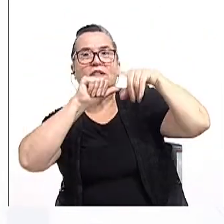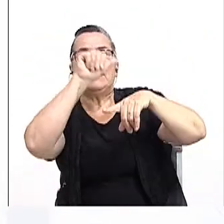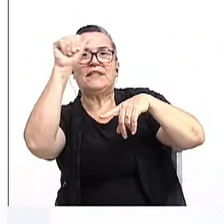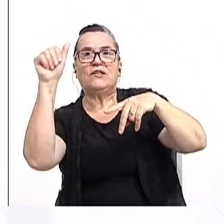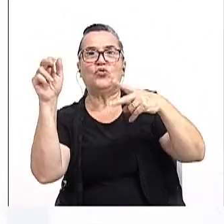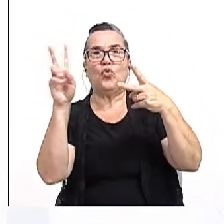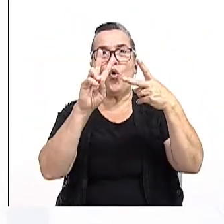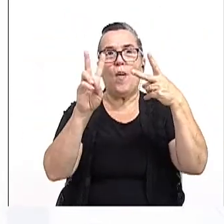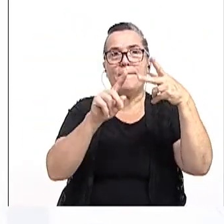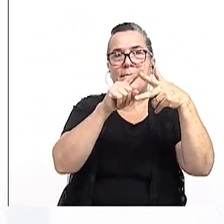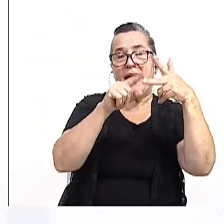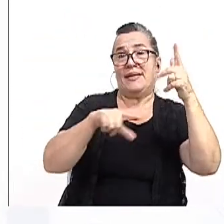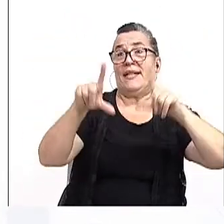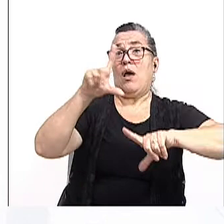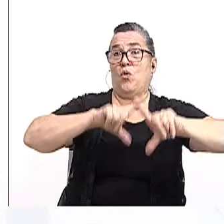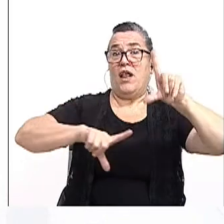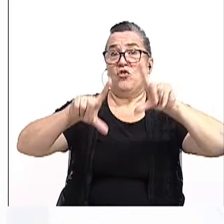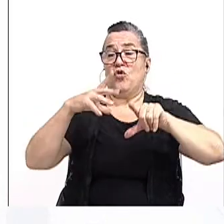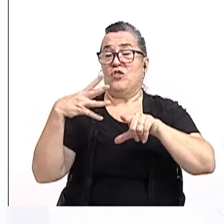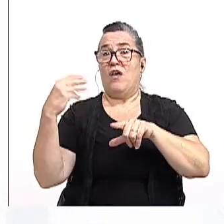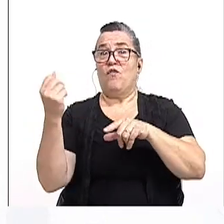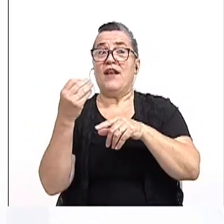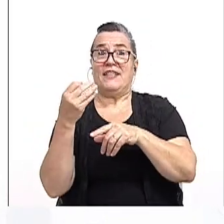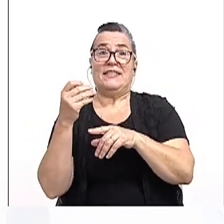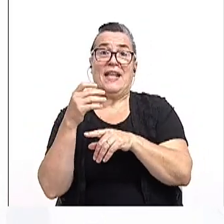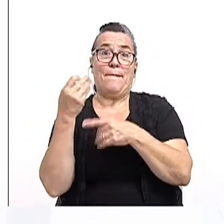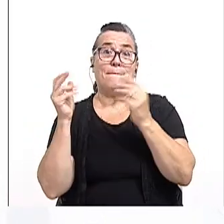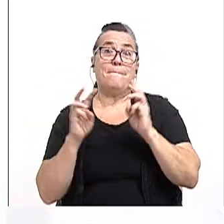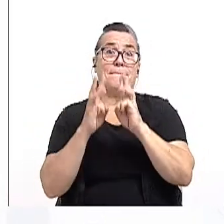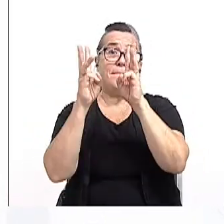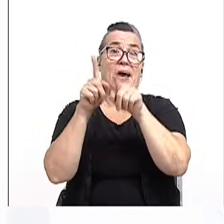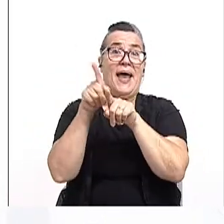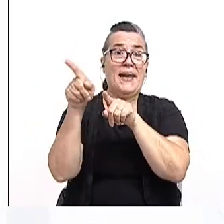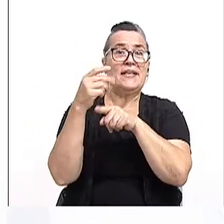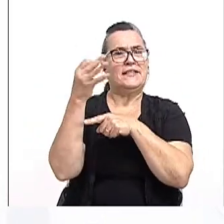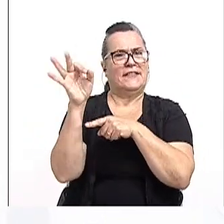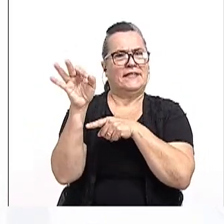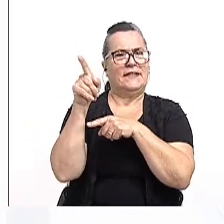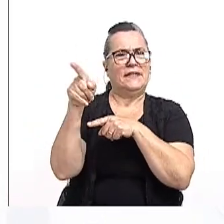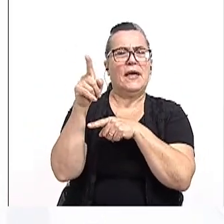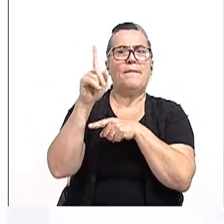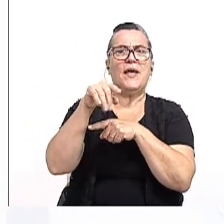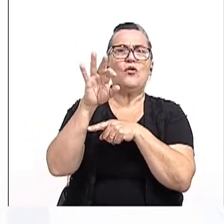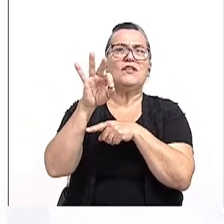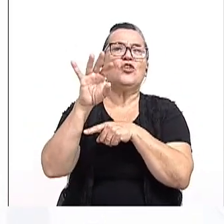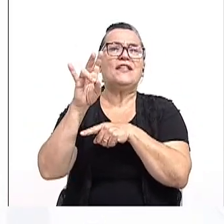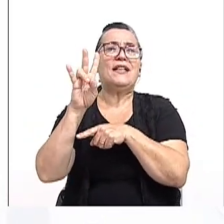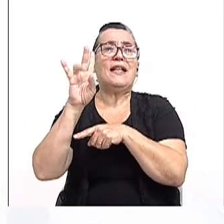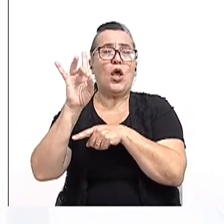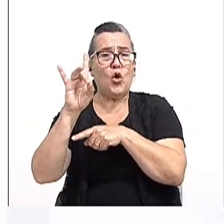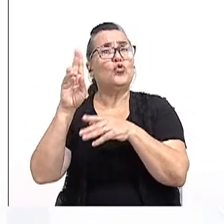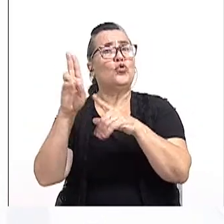verde. Un laboratorio a las afueras de París que fue utilizado hasta 1978.